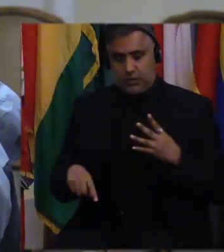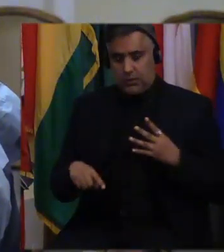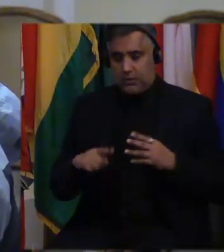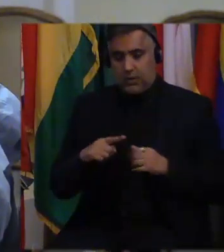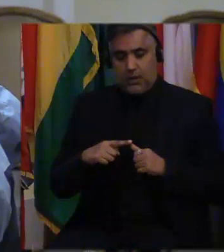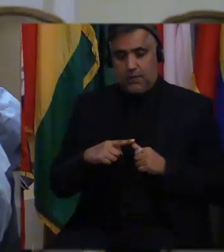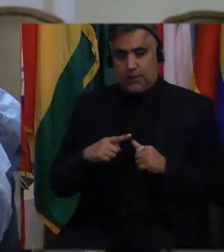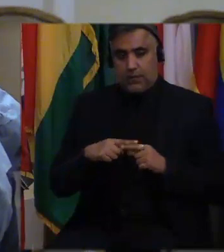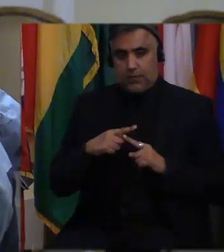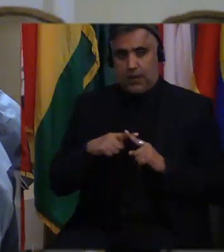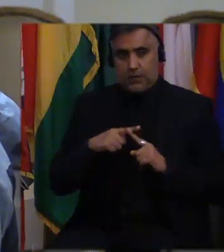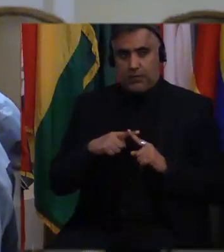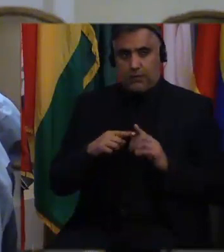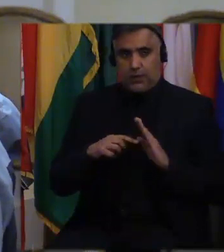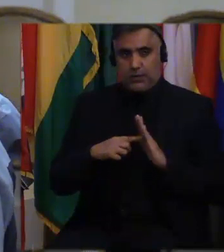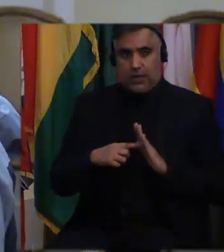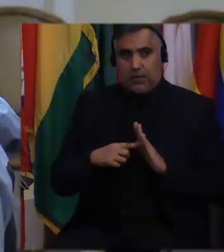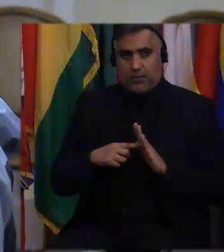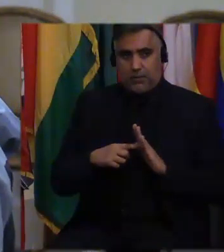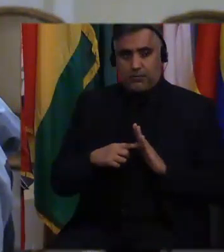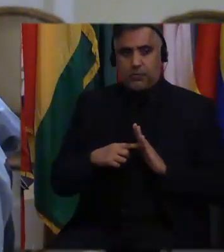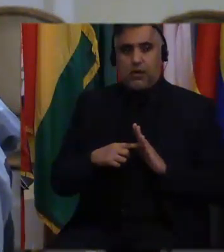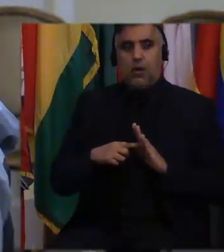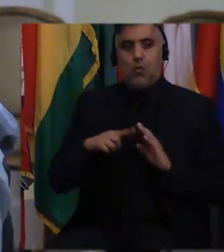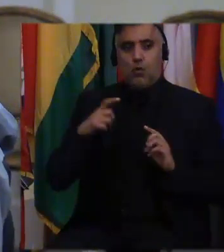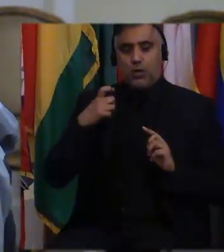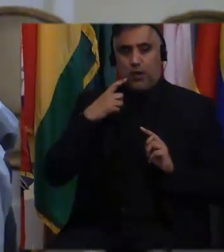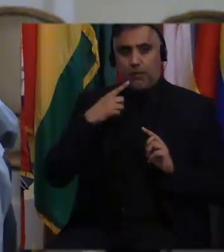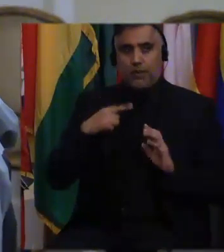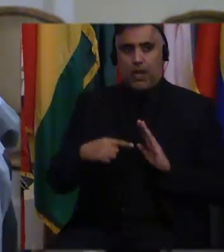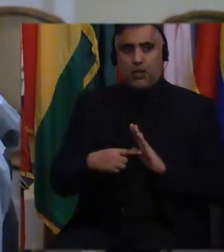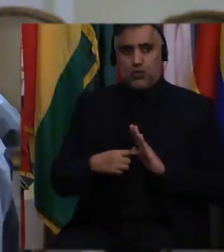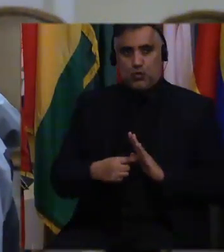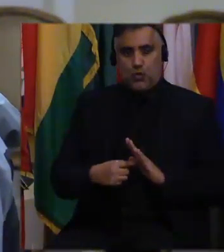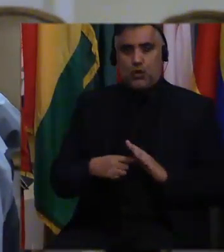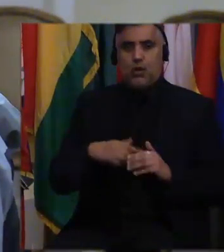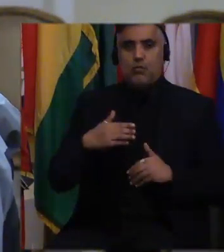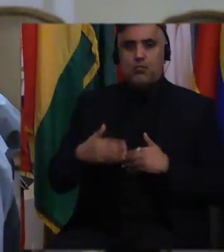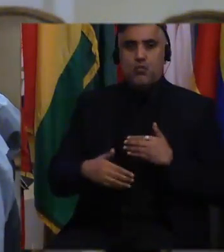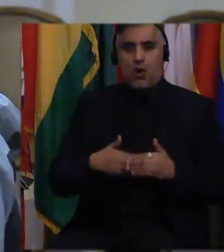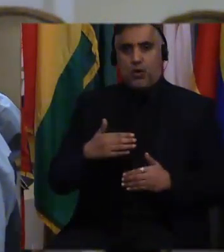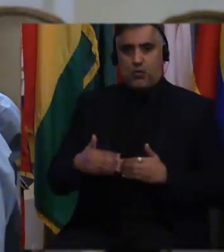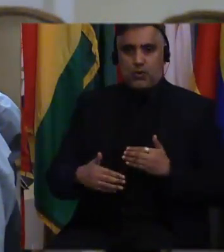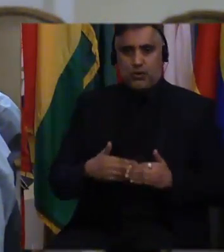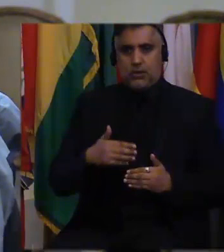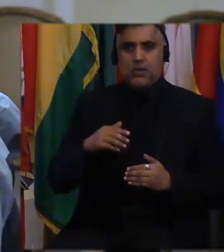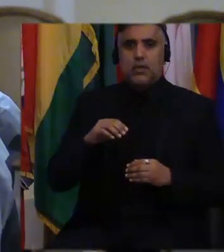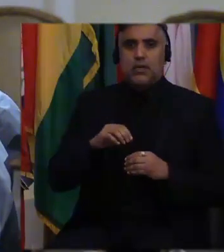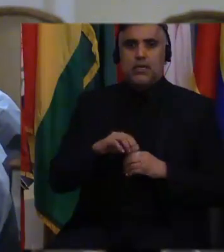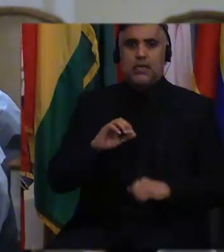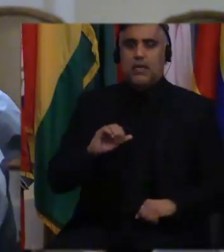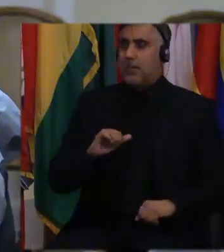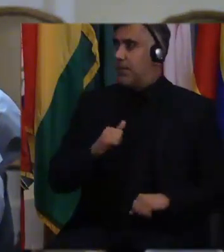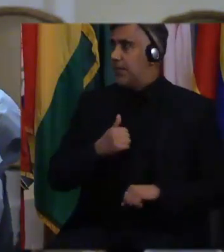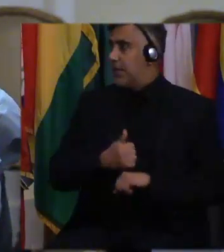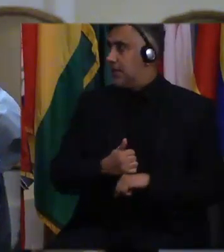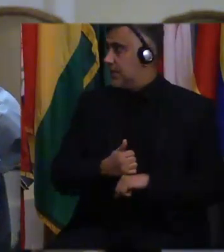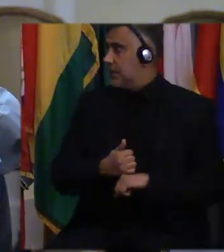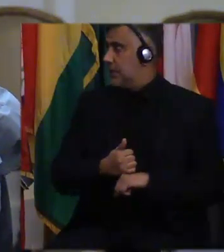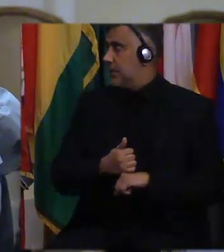¿Qué gobiernos han demostrado progreso en la implementación de mejoras